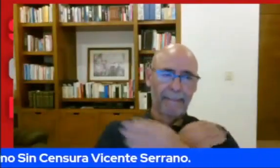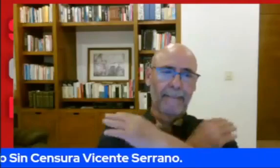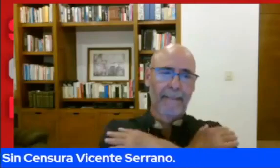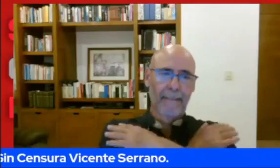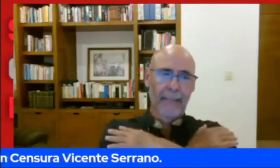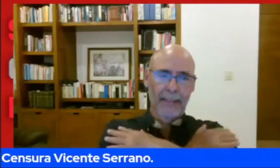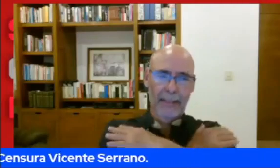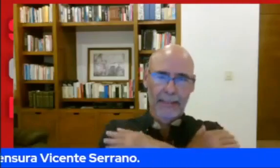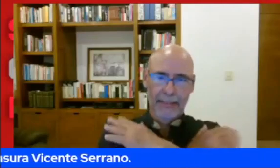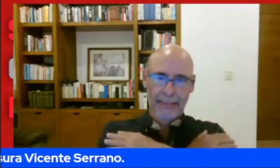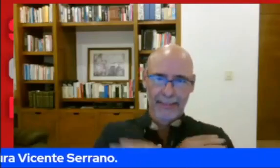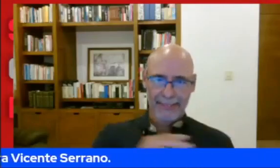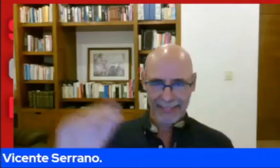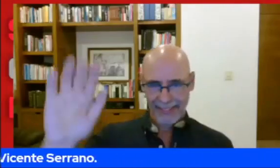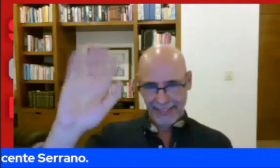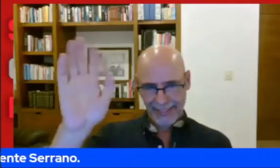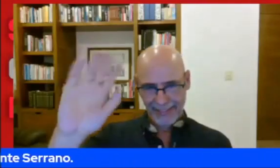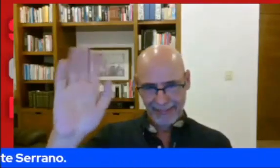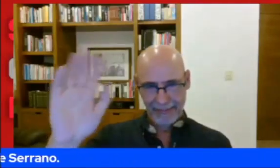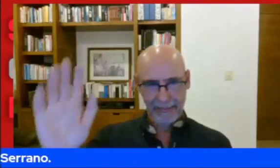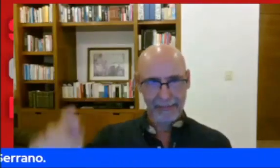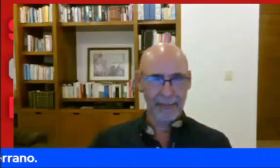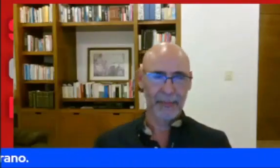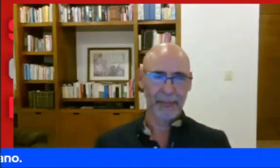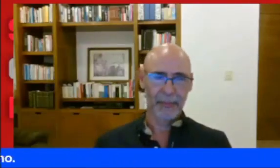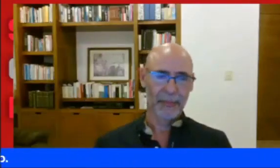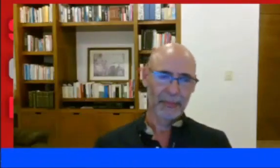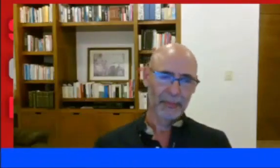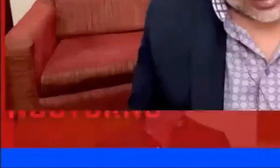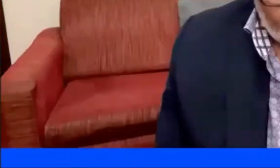Pearl. Nos vemos pronto en otra mesa de diálogo. Buenas noches y déjenme seguir